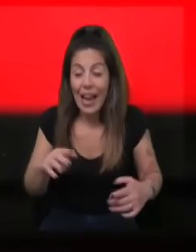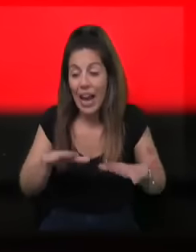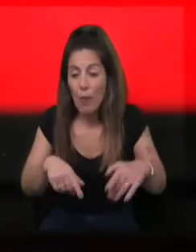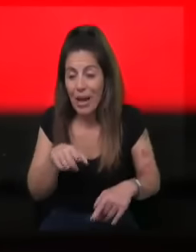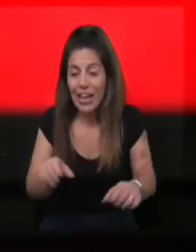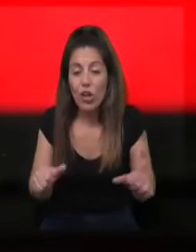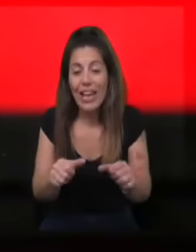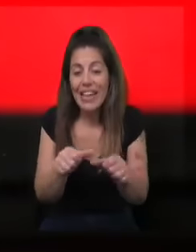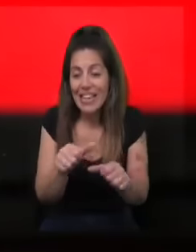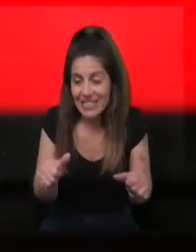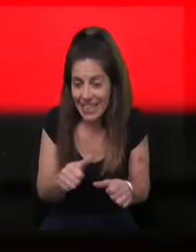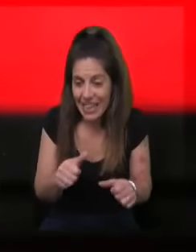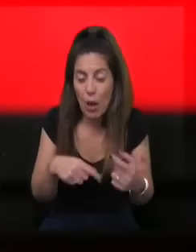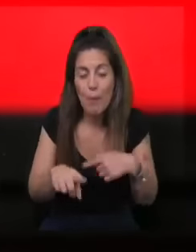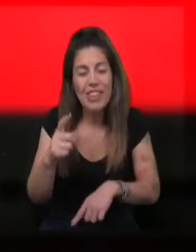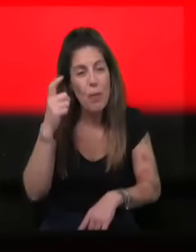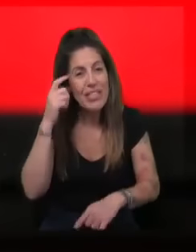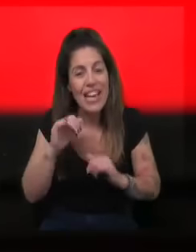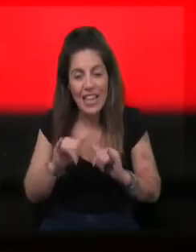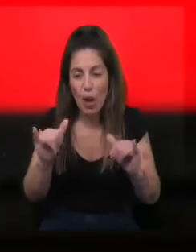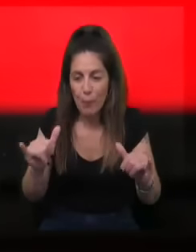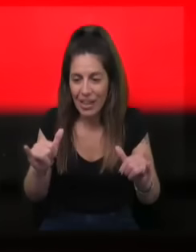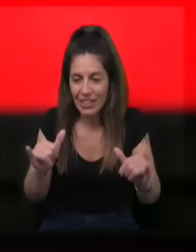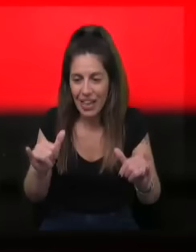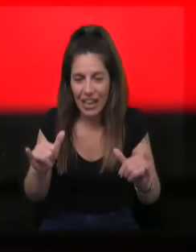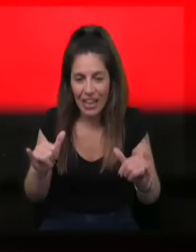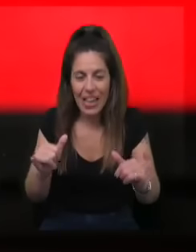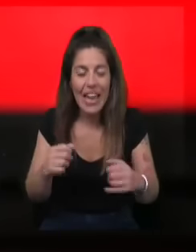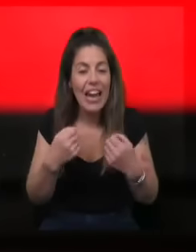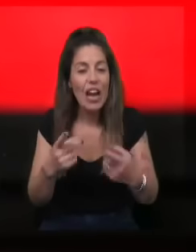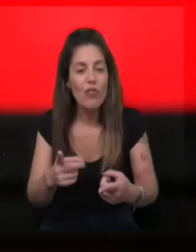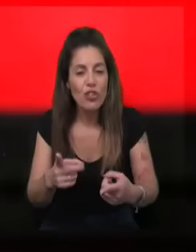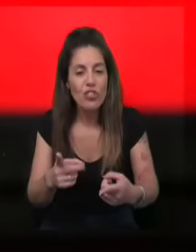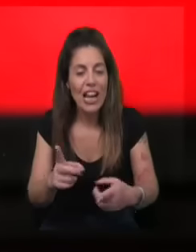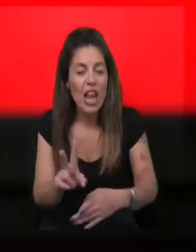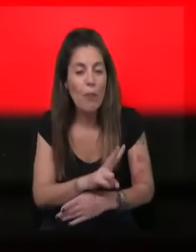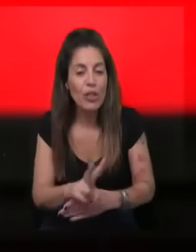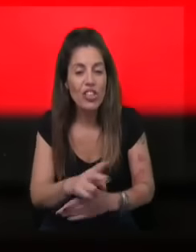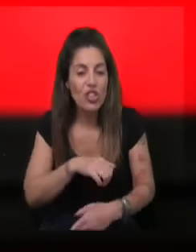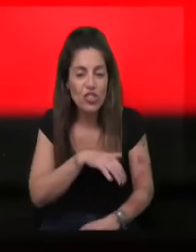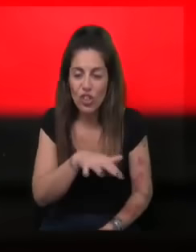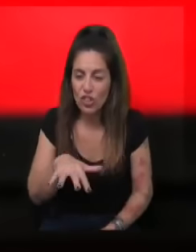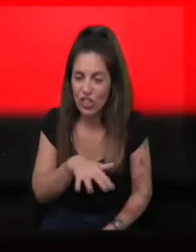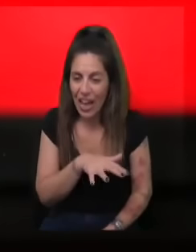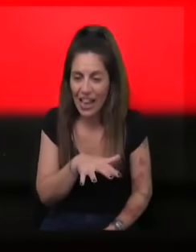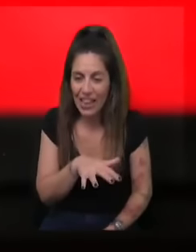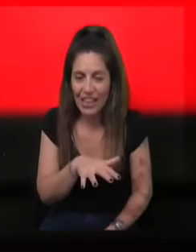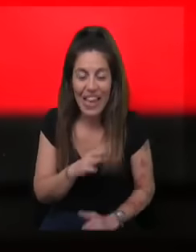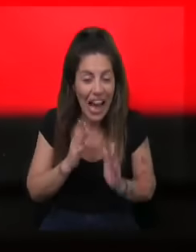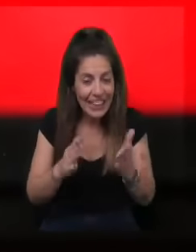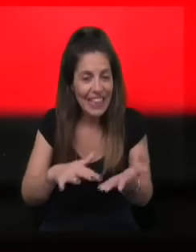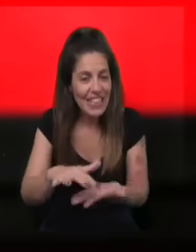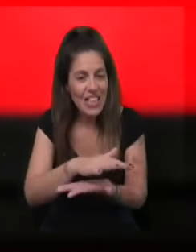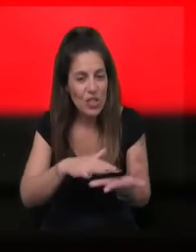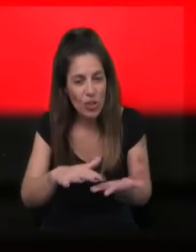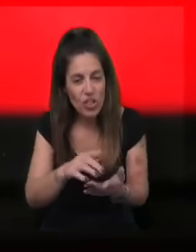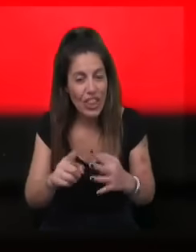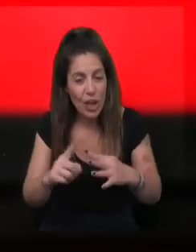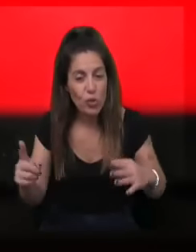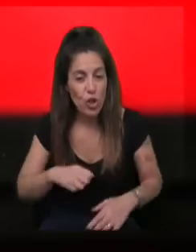lo que hay que hacer en vez de estar pensando en campaña se es en reforzar el cinturón de protección social es sin atender esas situaciones de exclusión